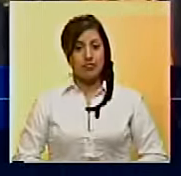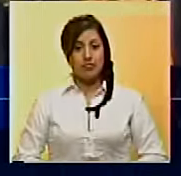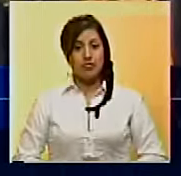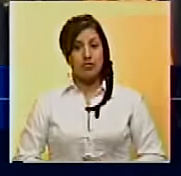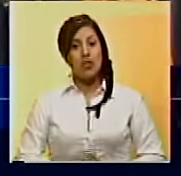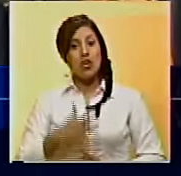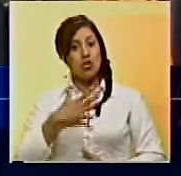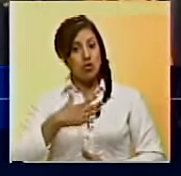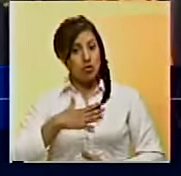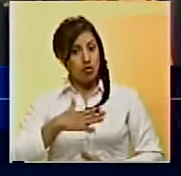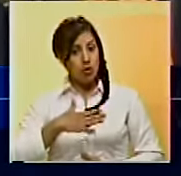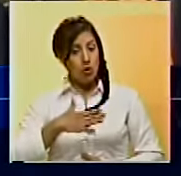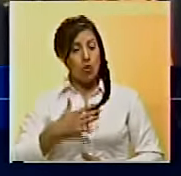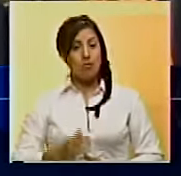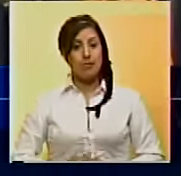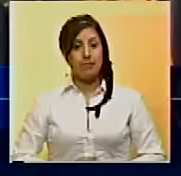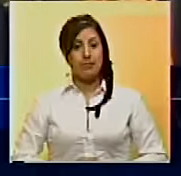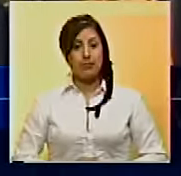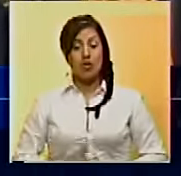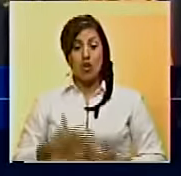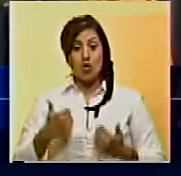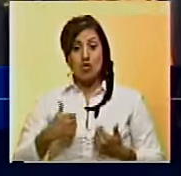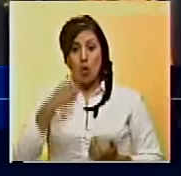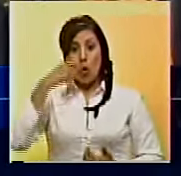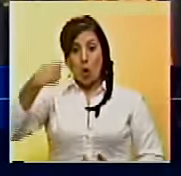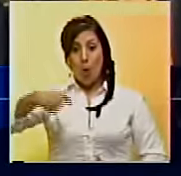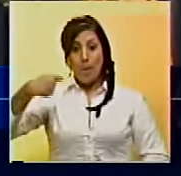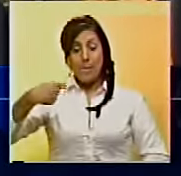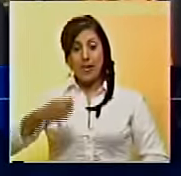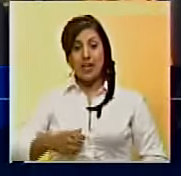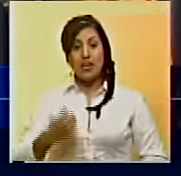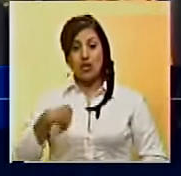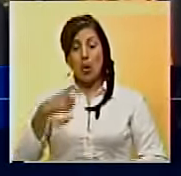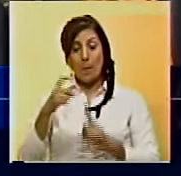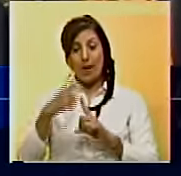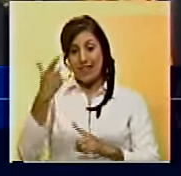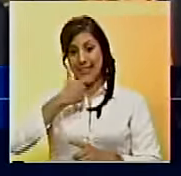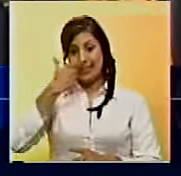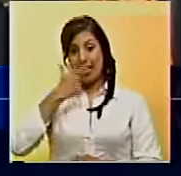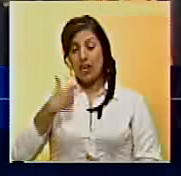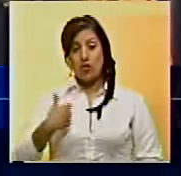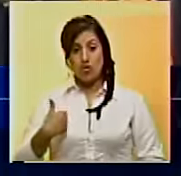Y yo, que soy un hombre de palabra,